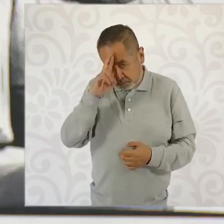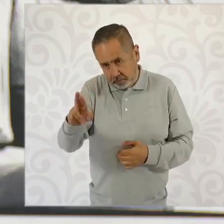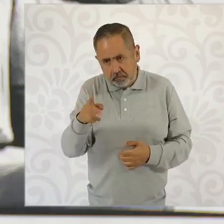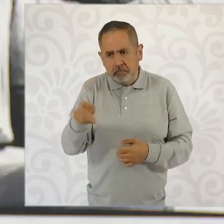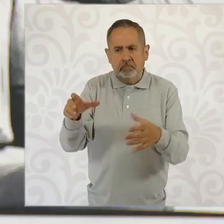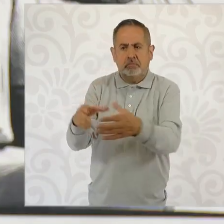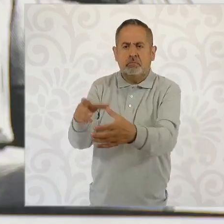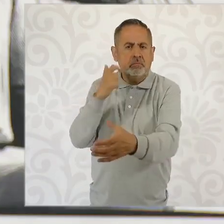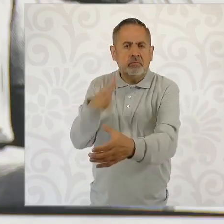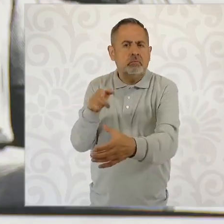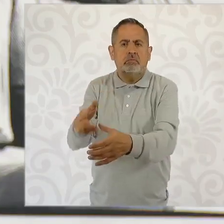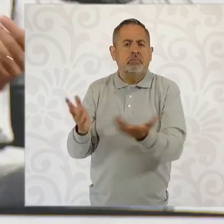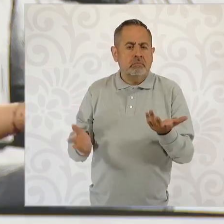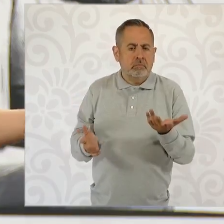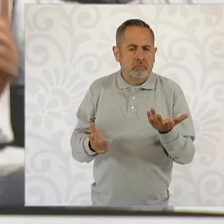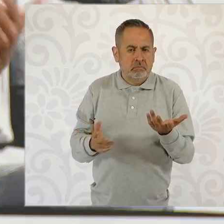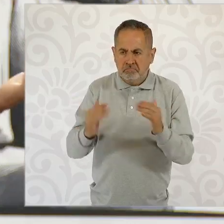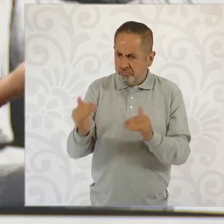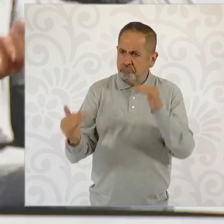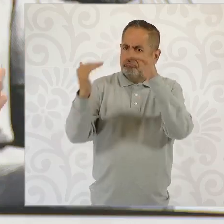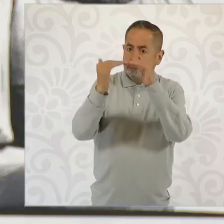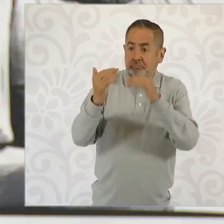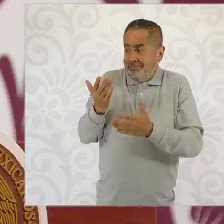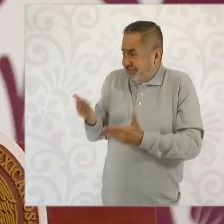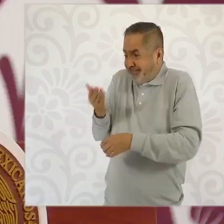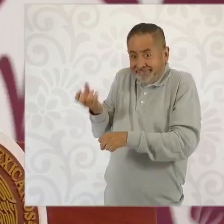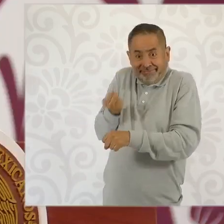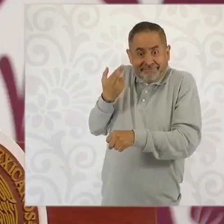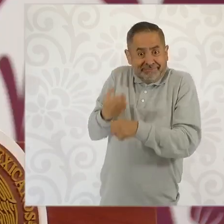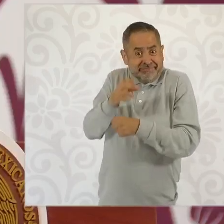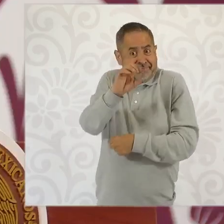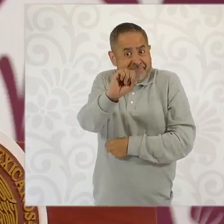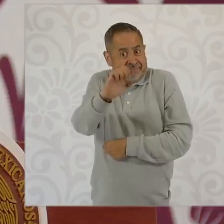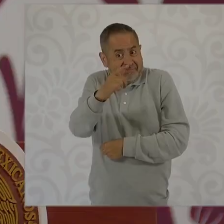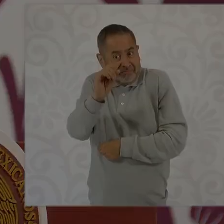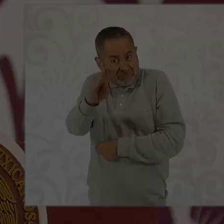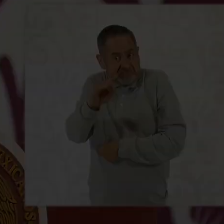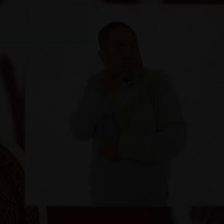está en la mesa de diálogo al más alto nivel, porque es la Secretaría de Gobernación y el Secretario de Educación Pública.